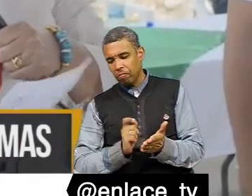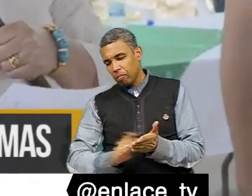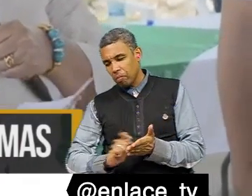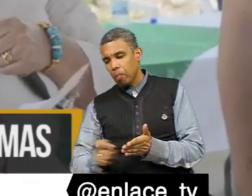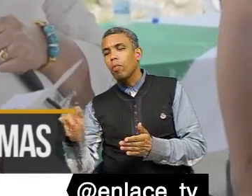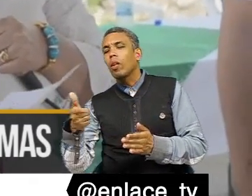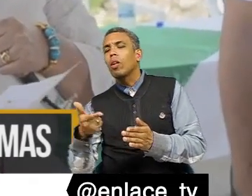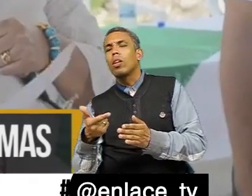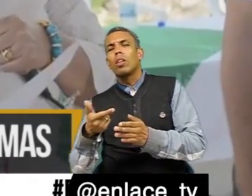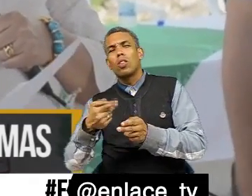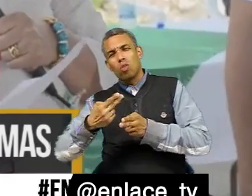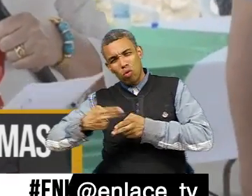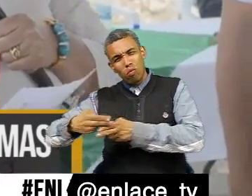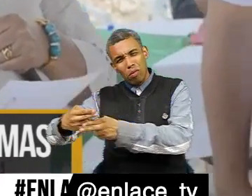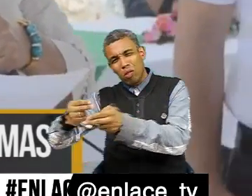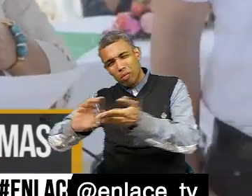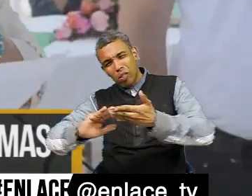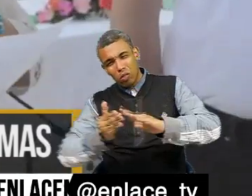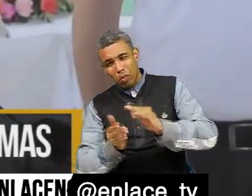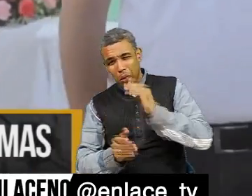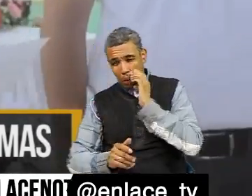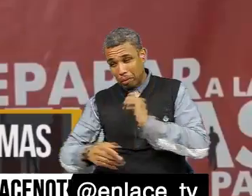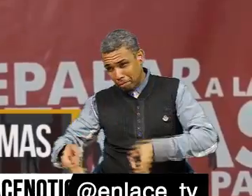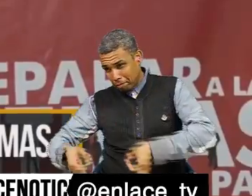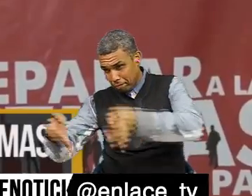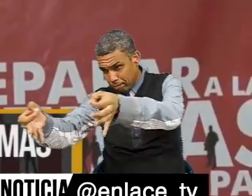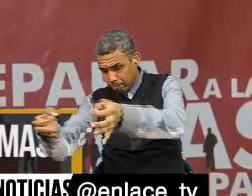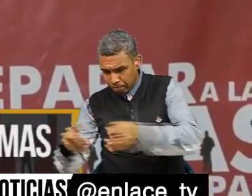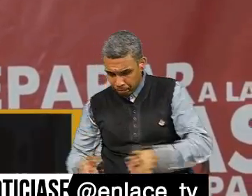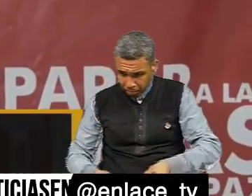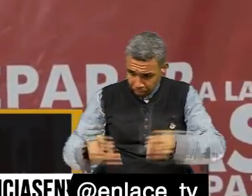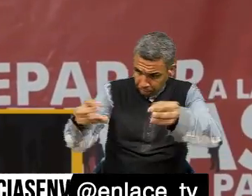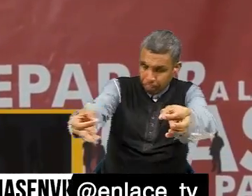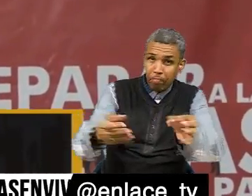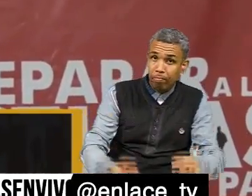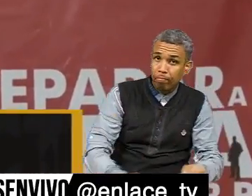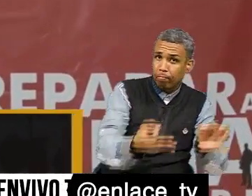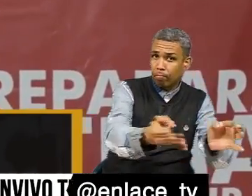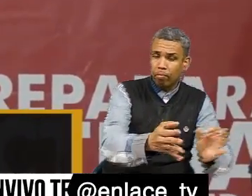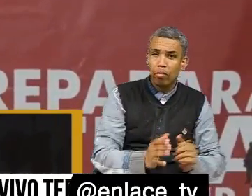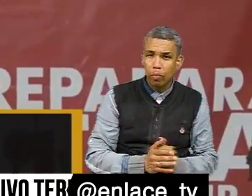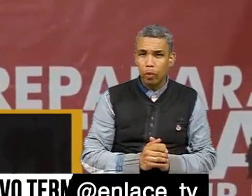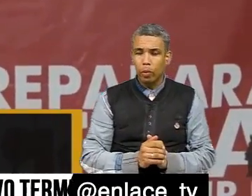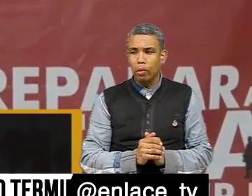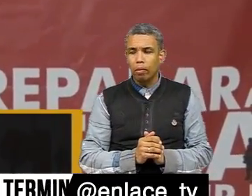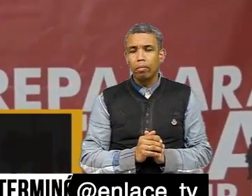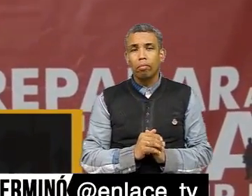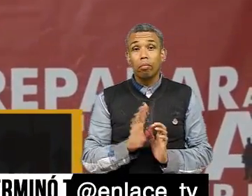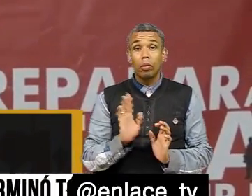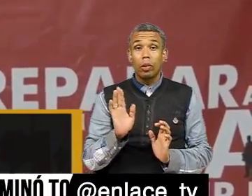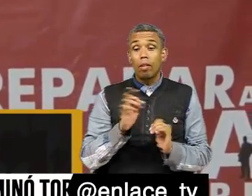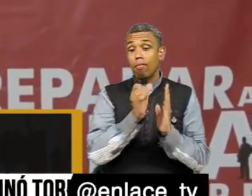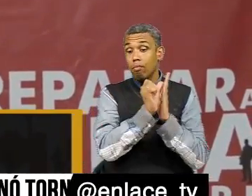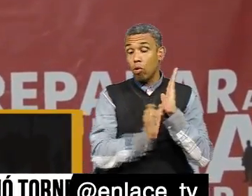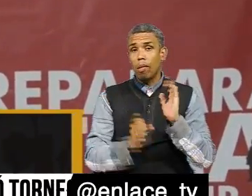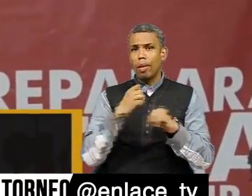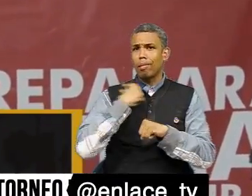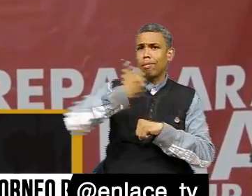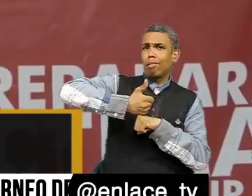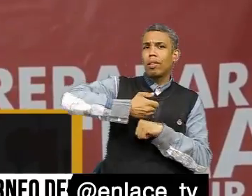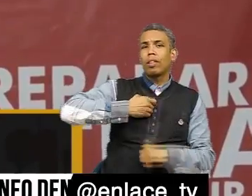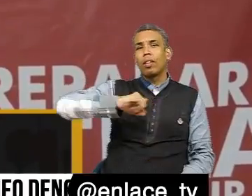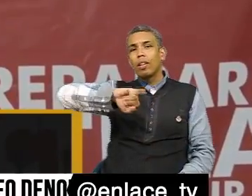satisfecha, porque como ustedes bien saben y lo ha expresado muchas veces nuestro director general, el doctor Alan Jara, la mejor indemnización